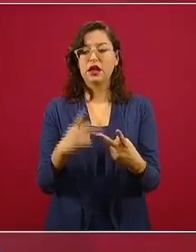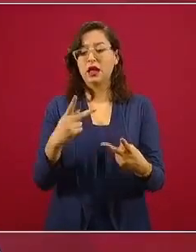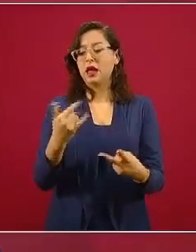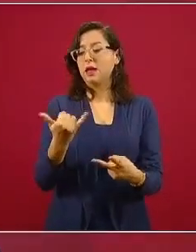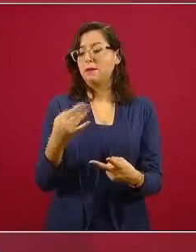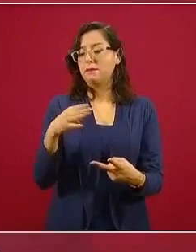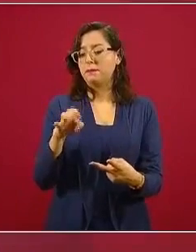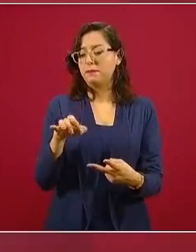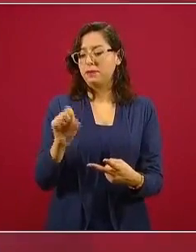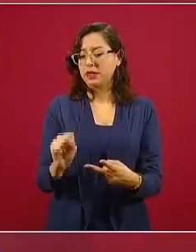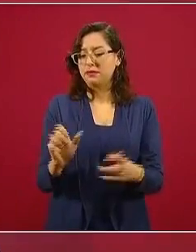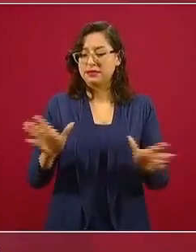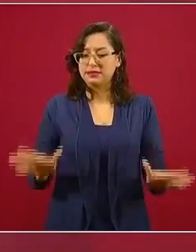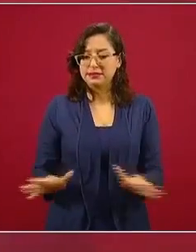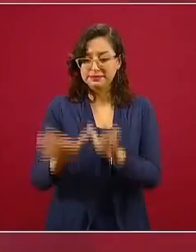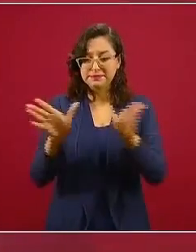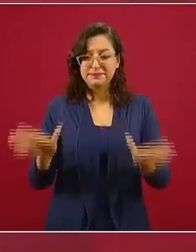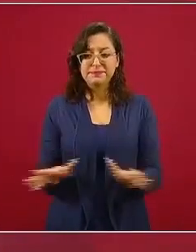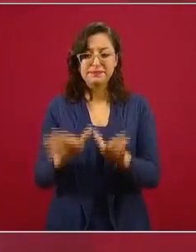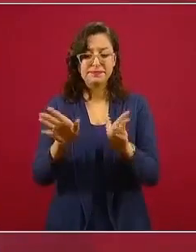pequeñas y medianas empresas,